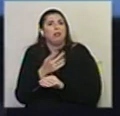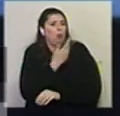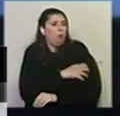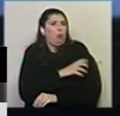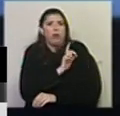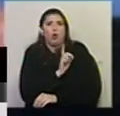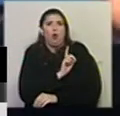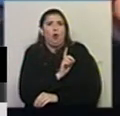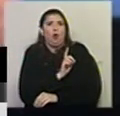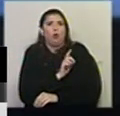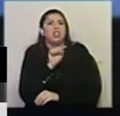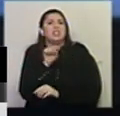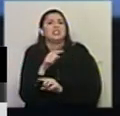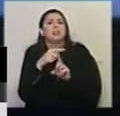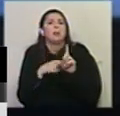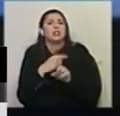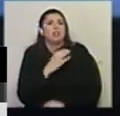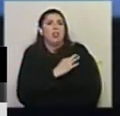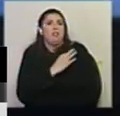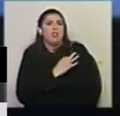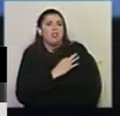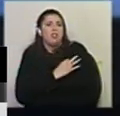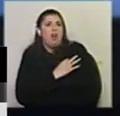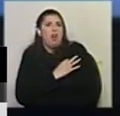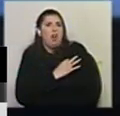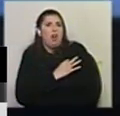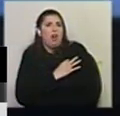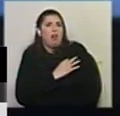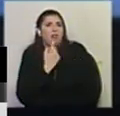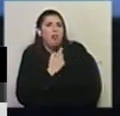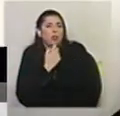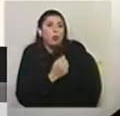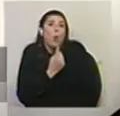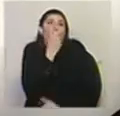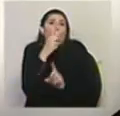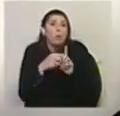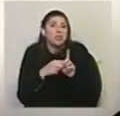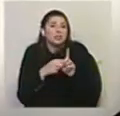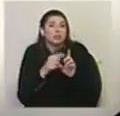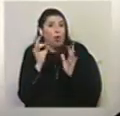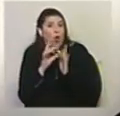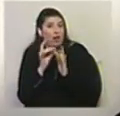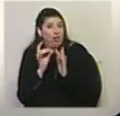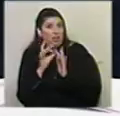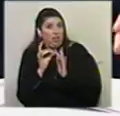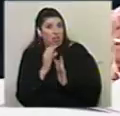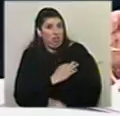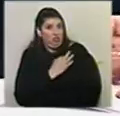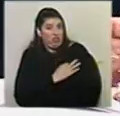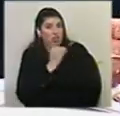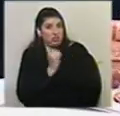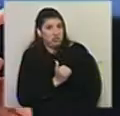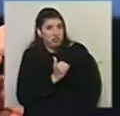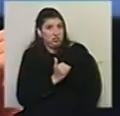tus nietos? ¿O si en ese mes de vida es el cumpleaños de 15 de tus hijos? Pero si, como dice el doctor... Si es con no, calidad de vida... Que pero no, que... a veces ni siquiera.